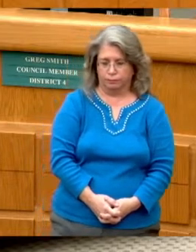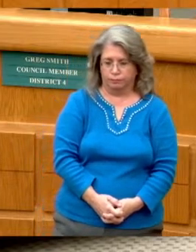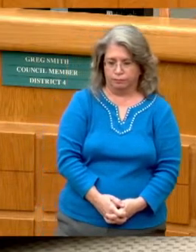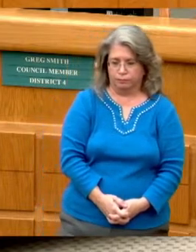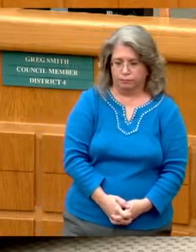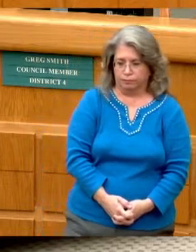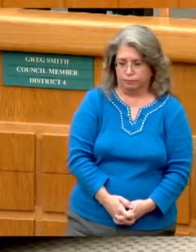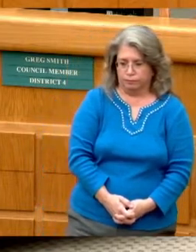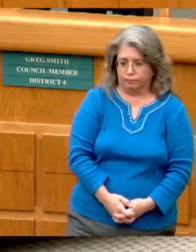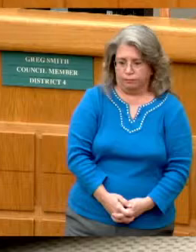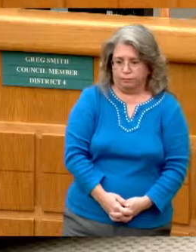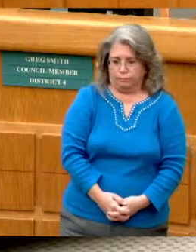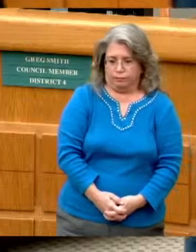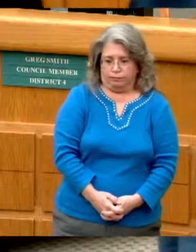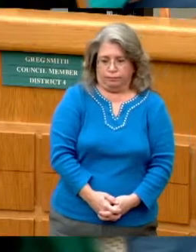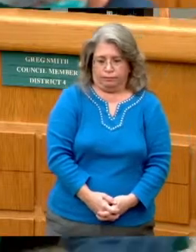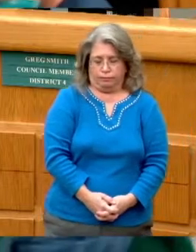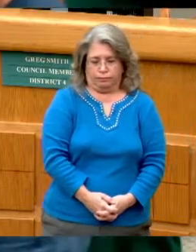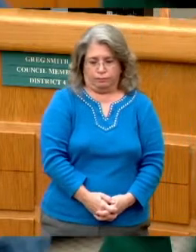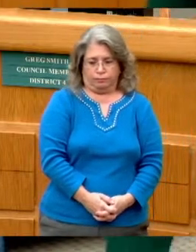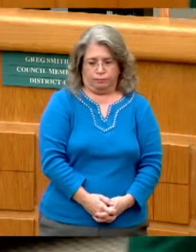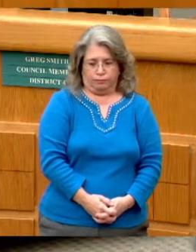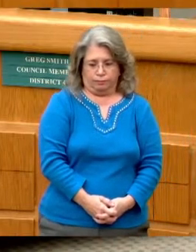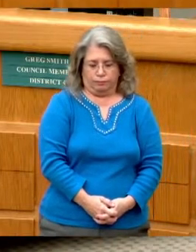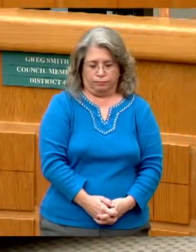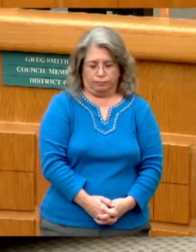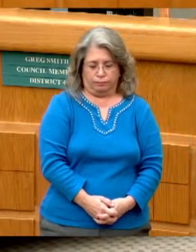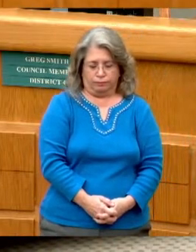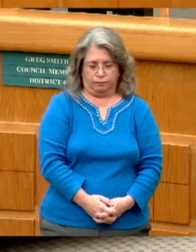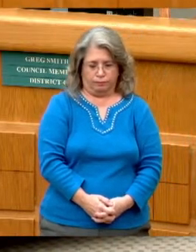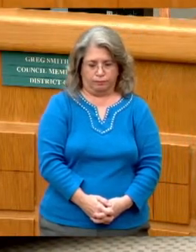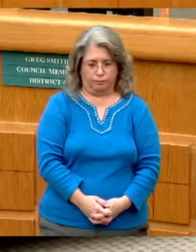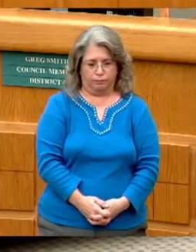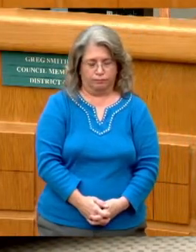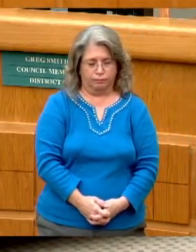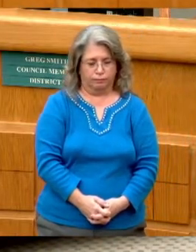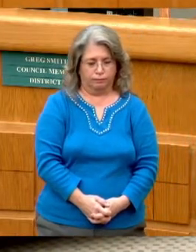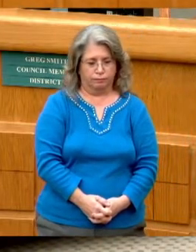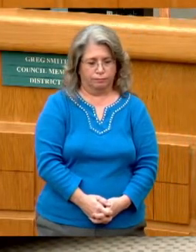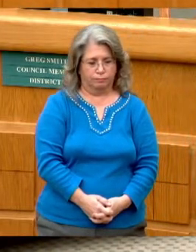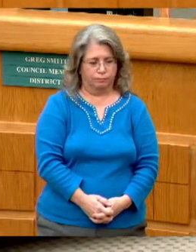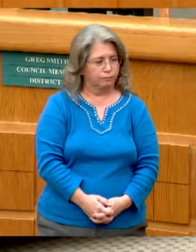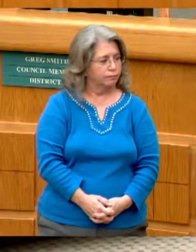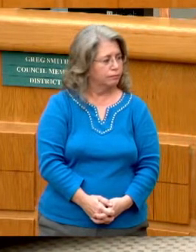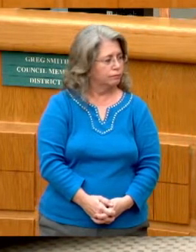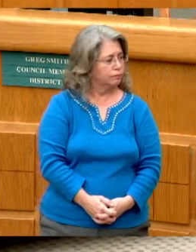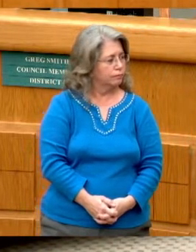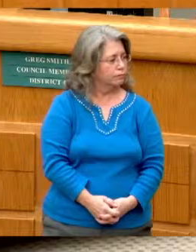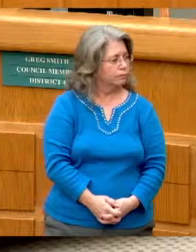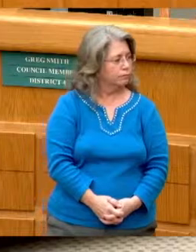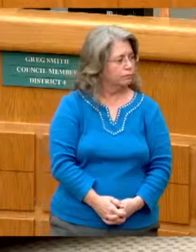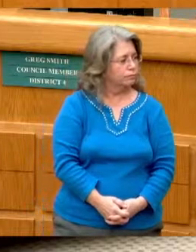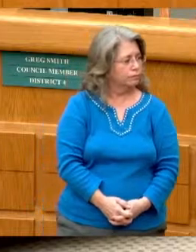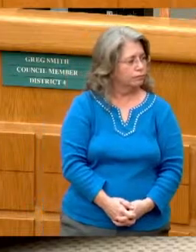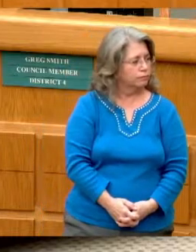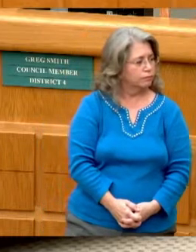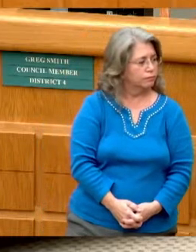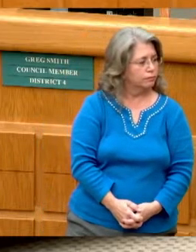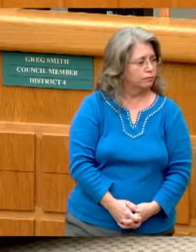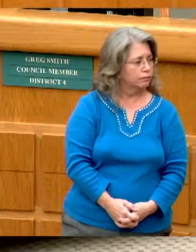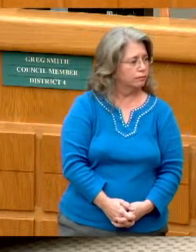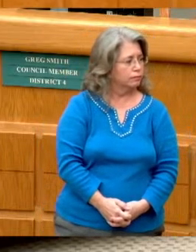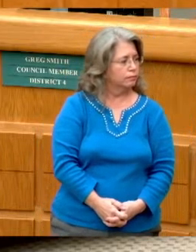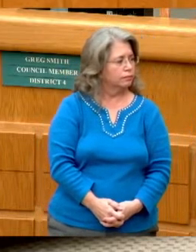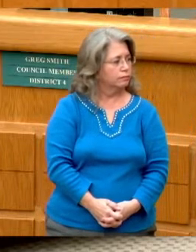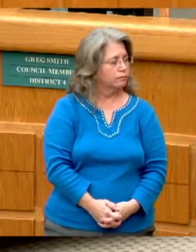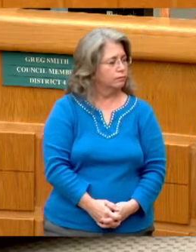el antiguo centro comercial. También hay un restaurante Whataburger cercano. El público es responsable de pagar por su propia comida.